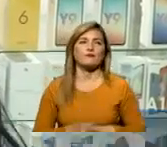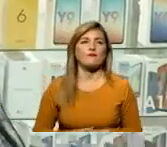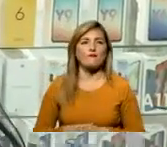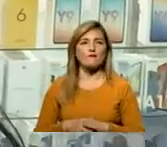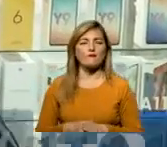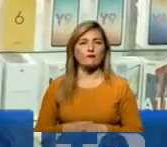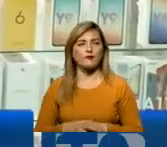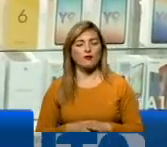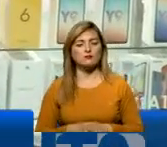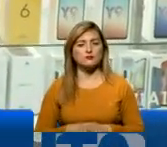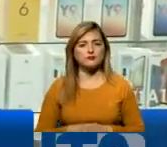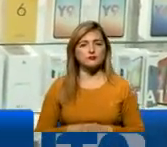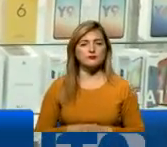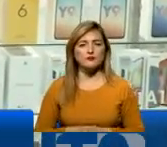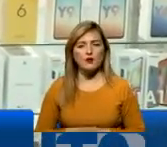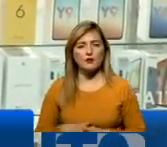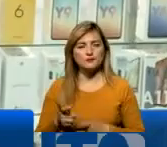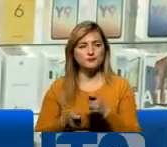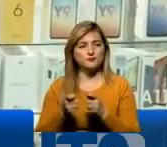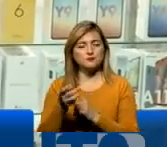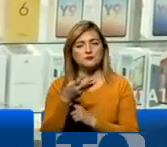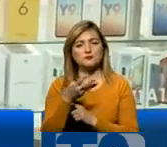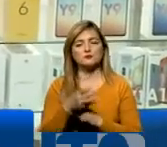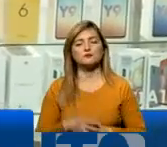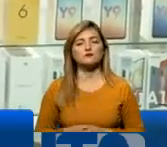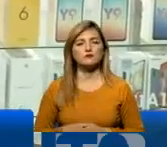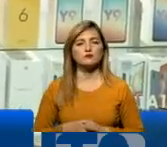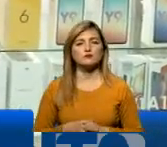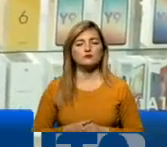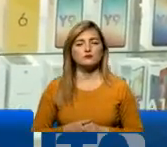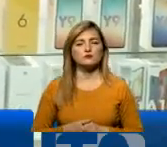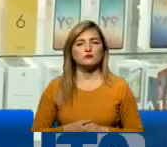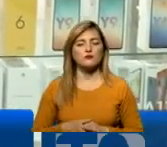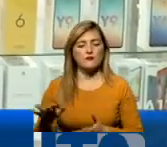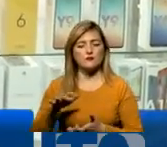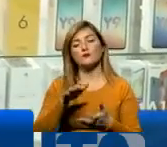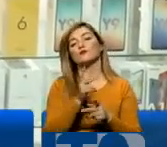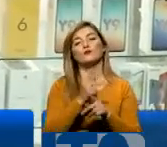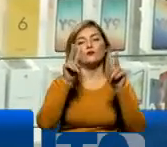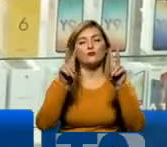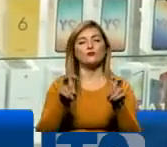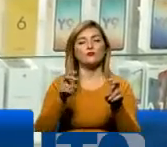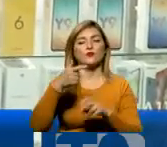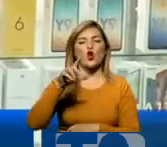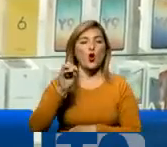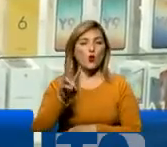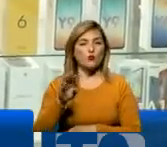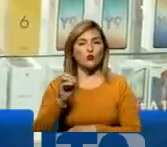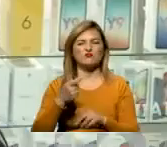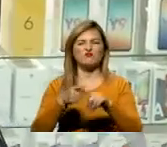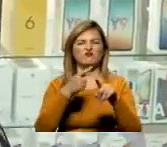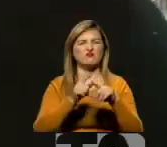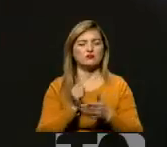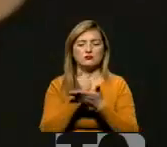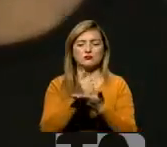bastante el tema de ventas online, ventas por entrega, ahora con todo el tema de globos, los motorizados. Es